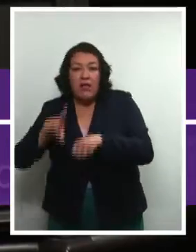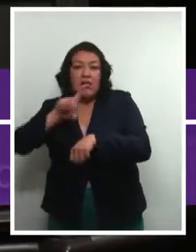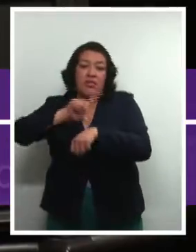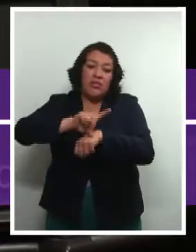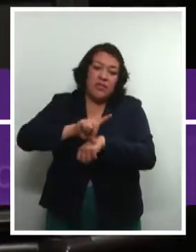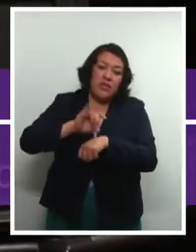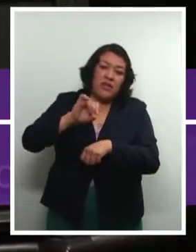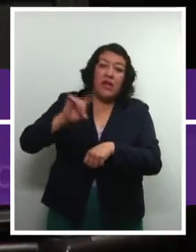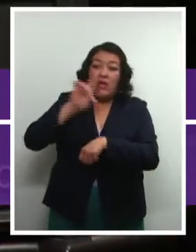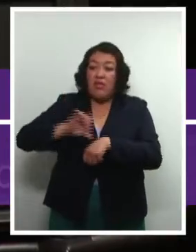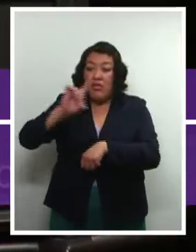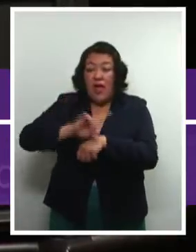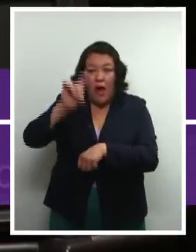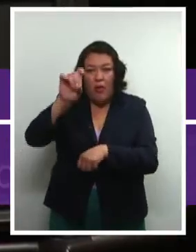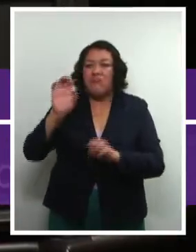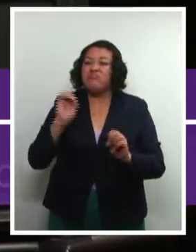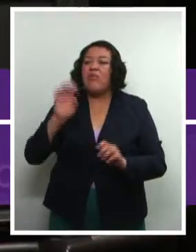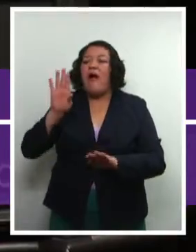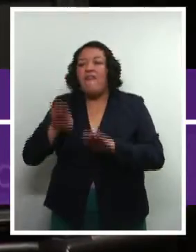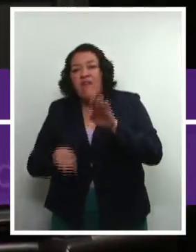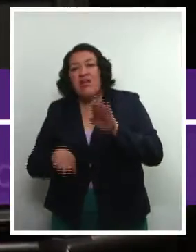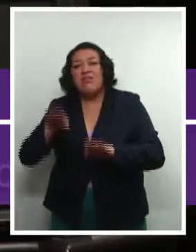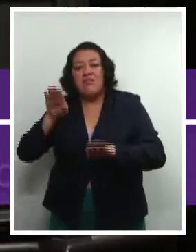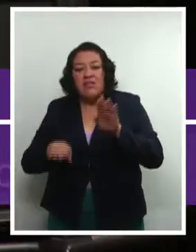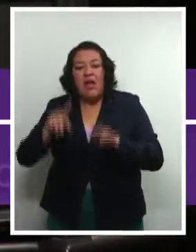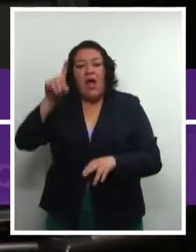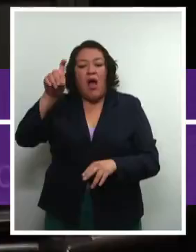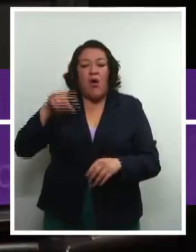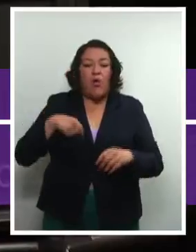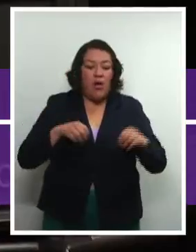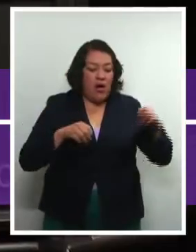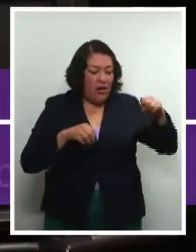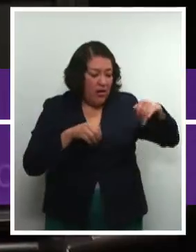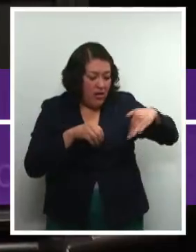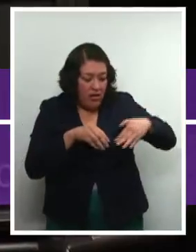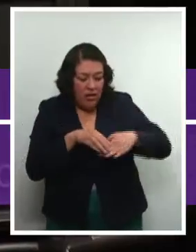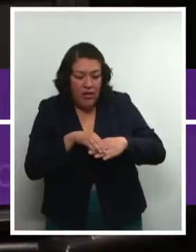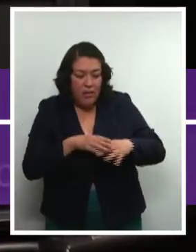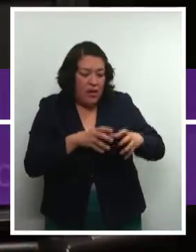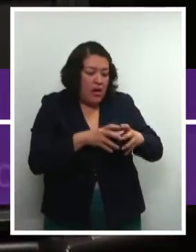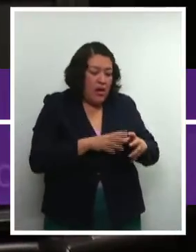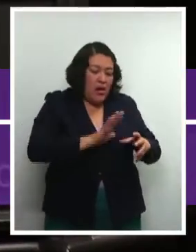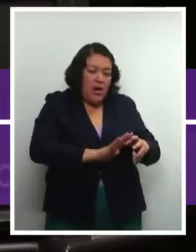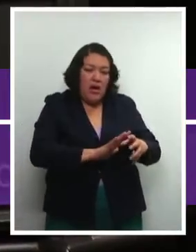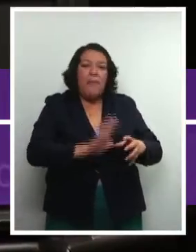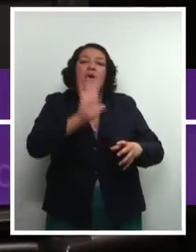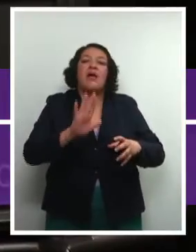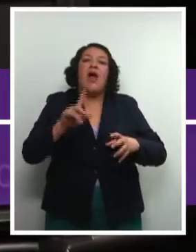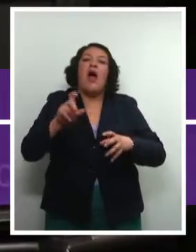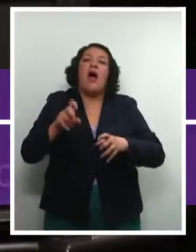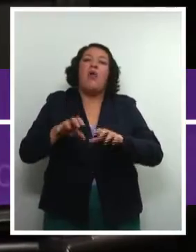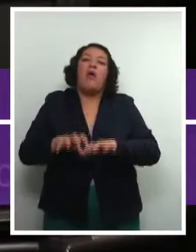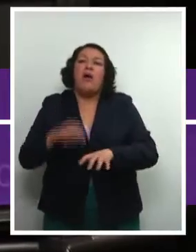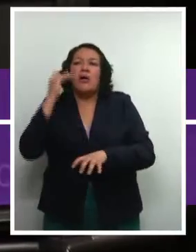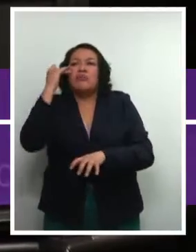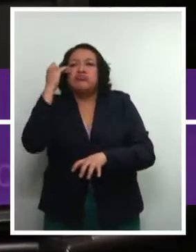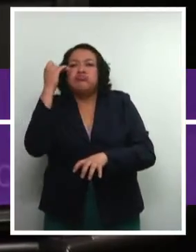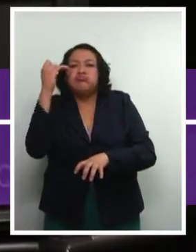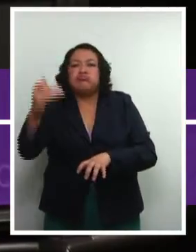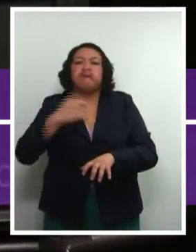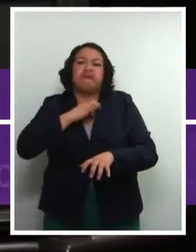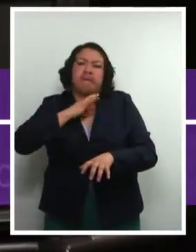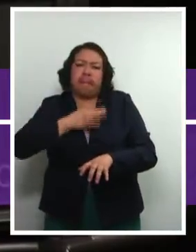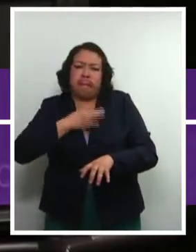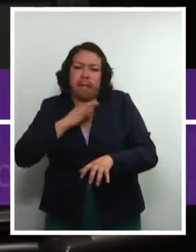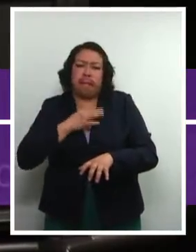agua. Esto automáticamente puede originar su contaminación, tanto en las tuberías de distribución como durante su almacenamiento